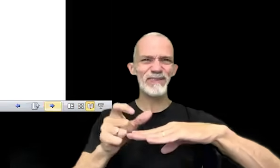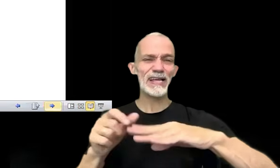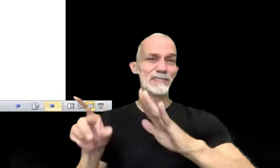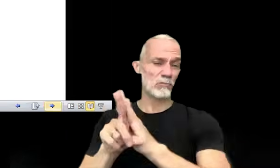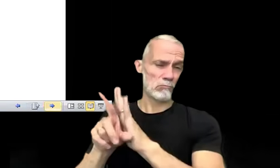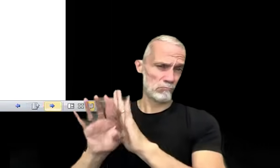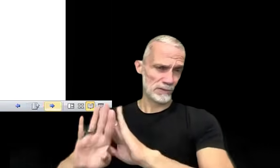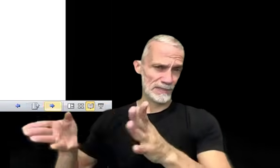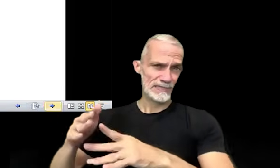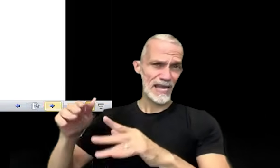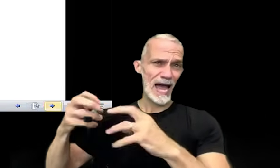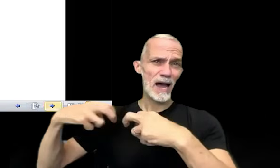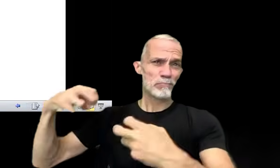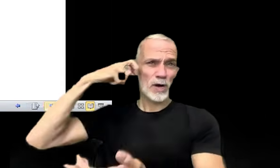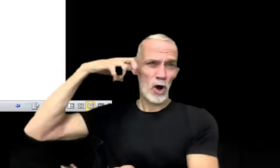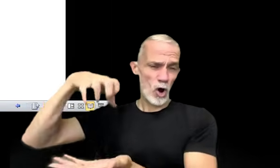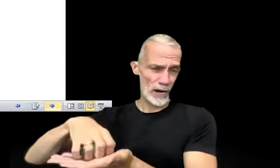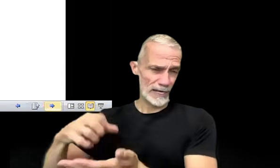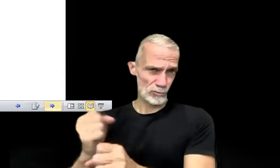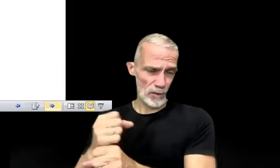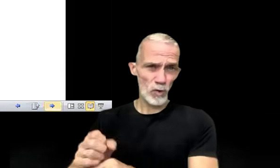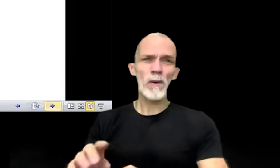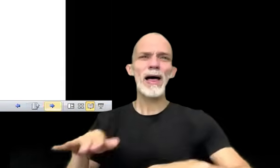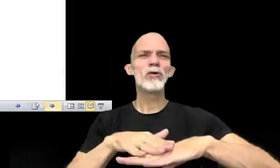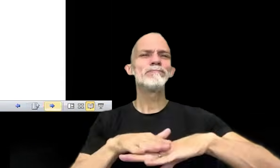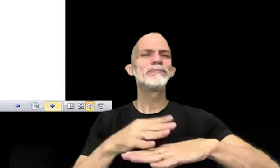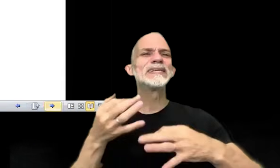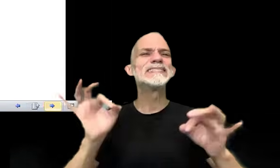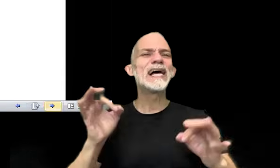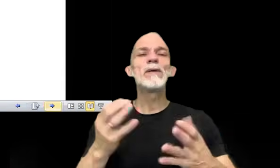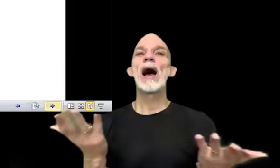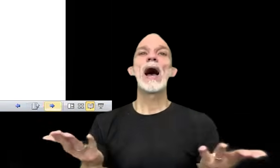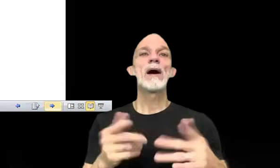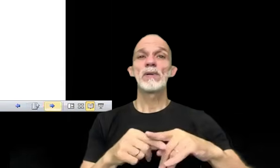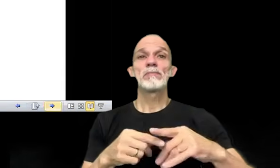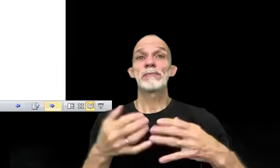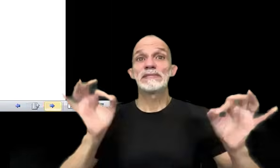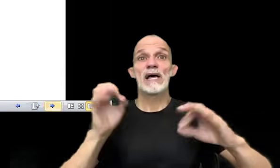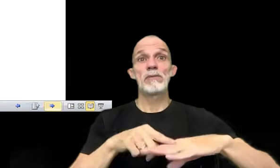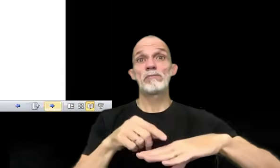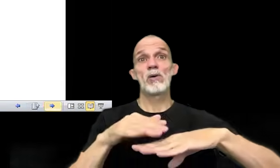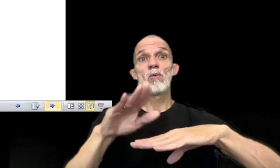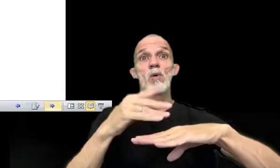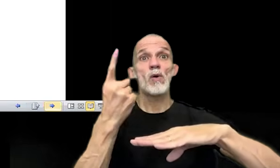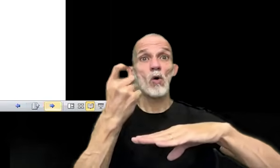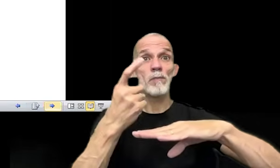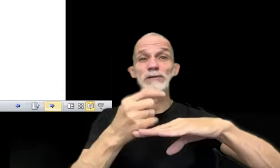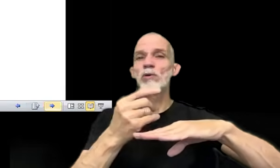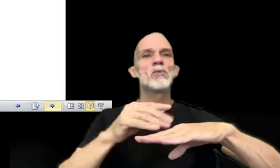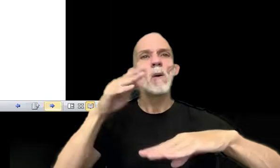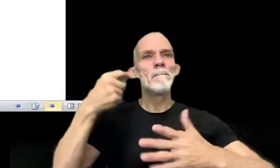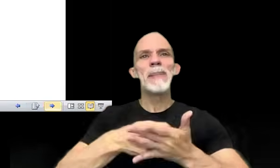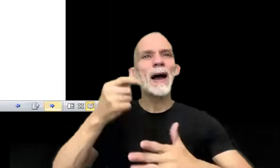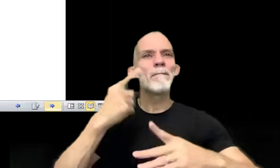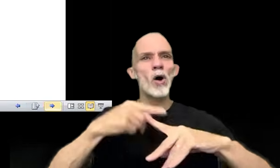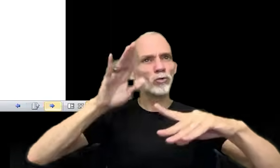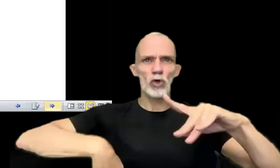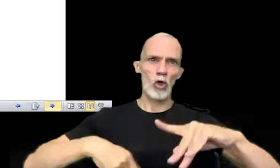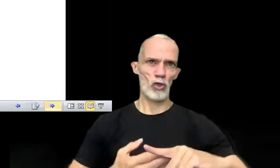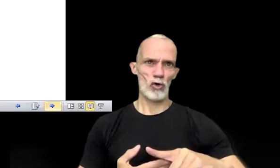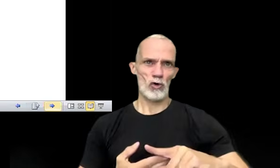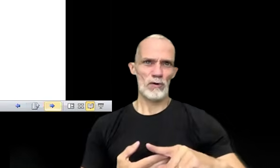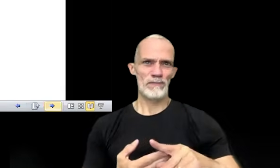legislador decidió asignar como mínimo exento, haría que se pierda la exención, en el ejemplo que puse